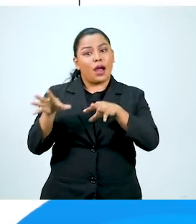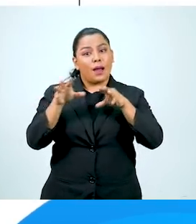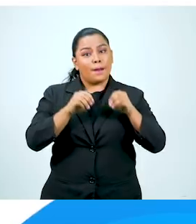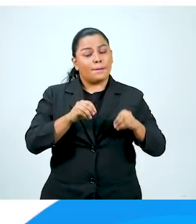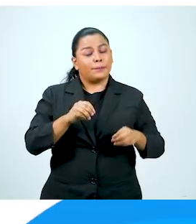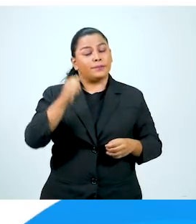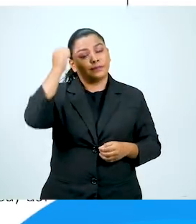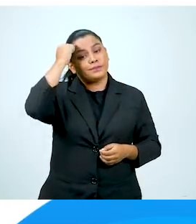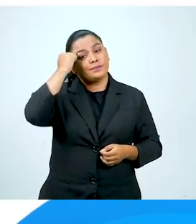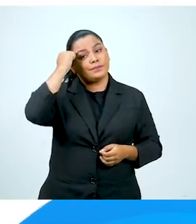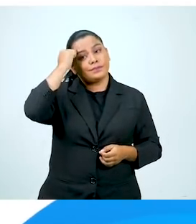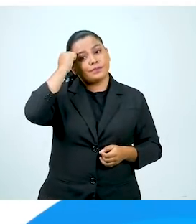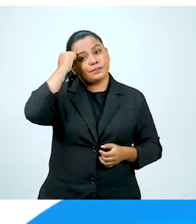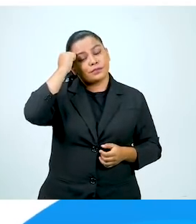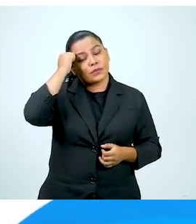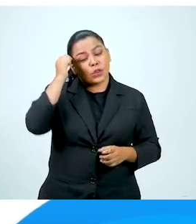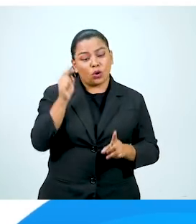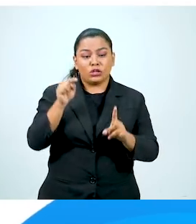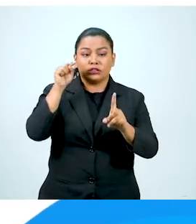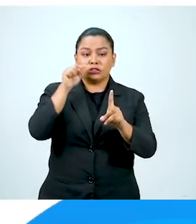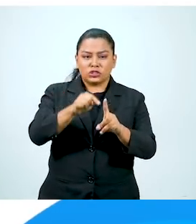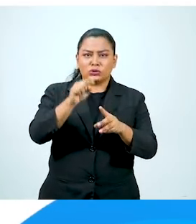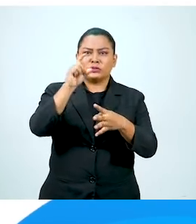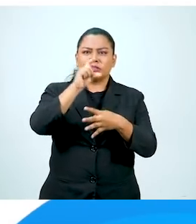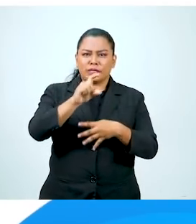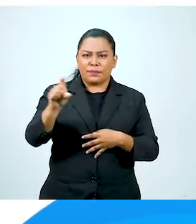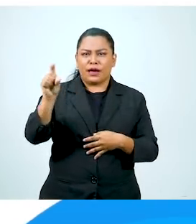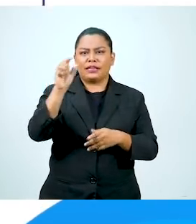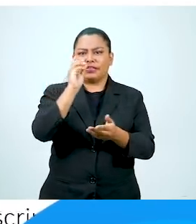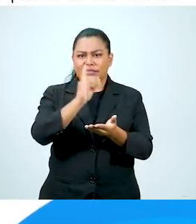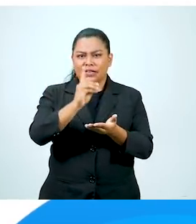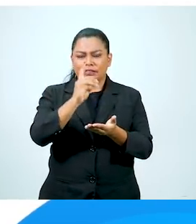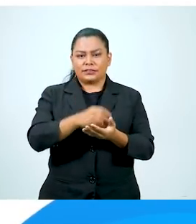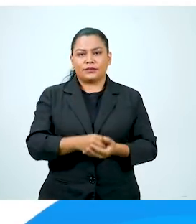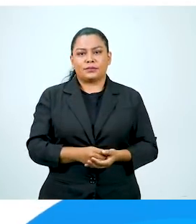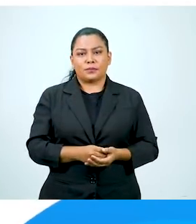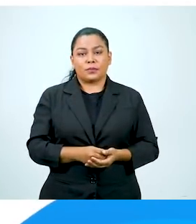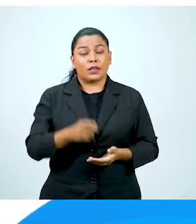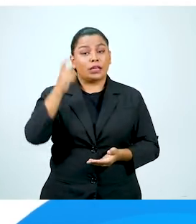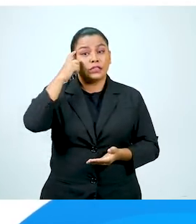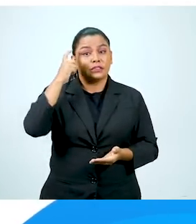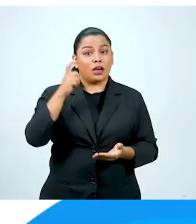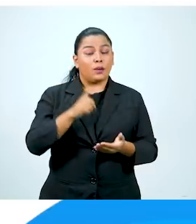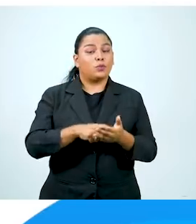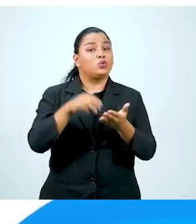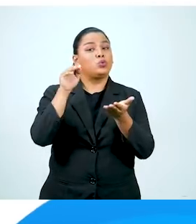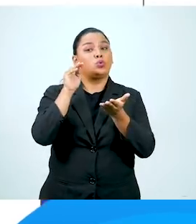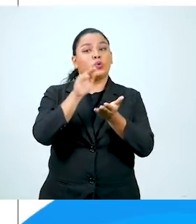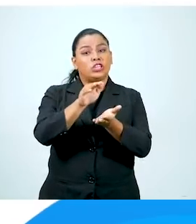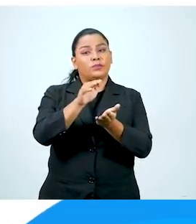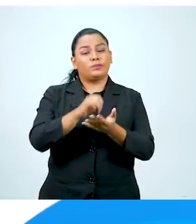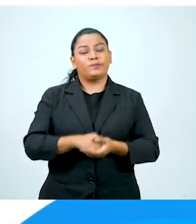aprendido. Orientaciones para cada semana didáctica. Prueba de unidad.